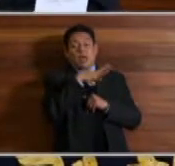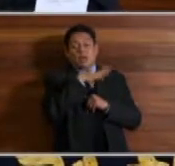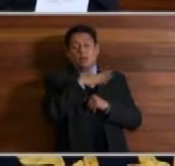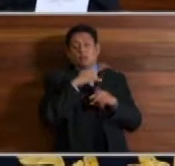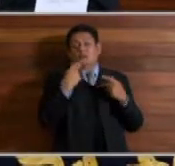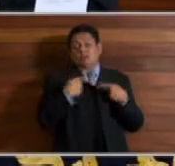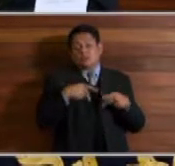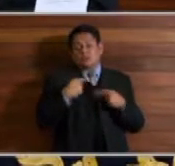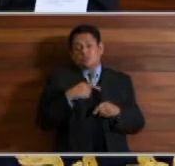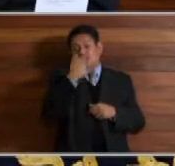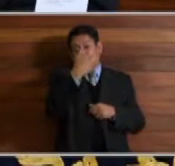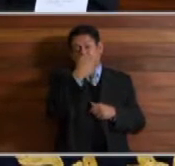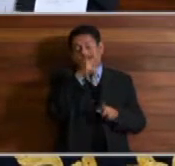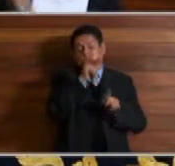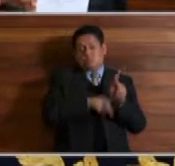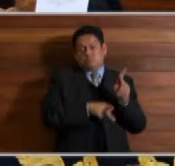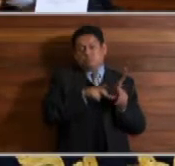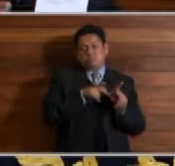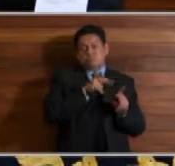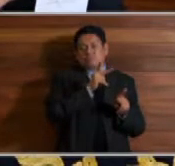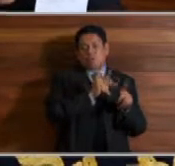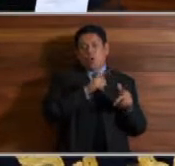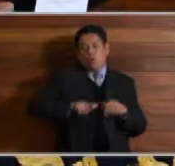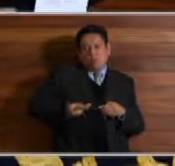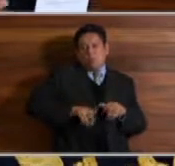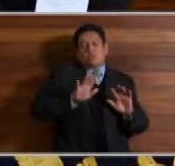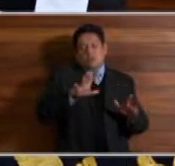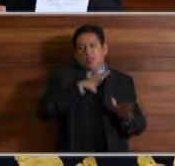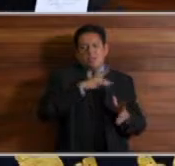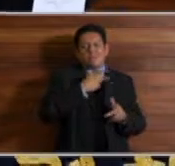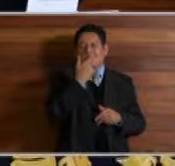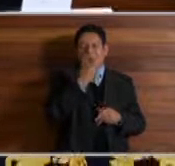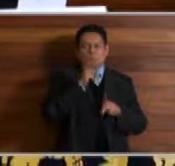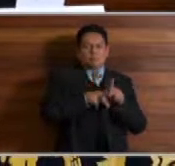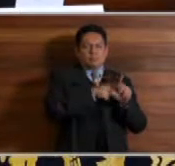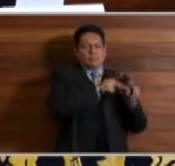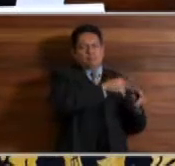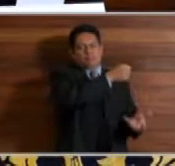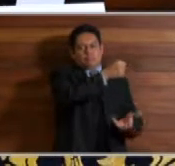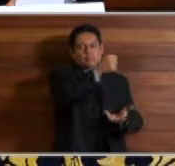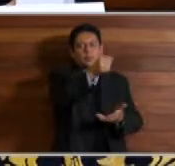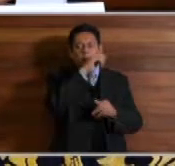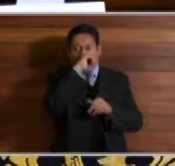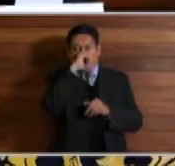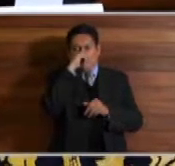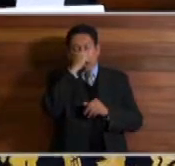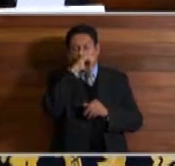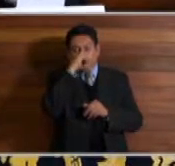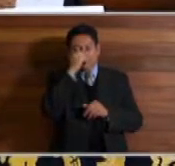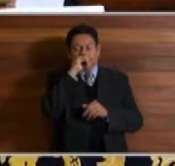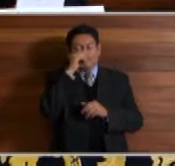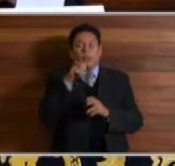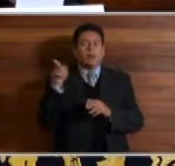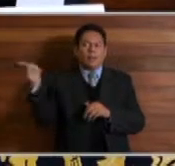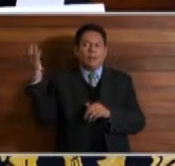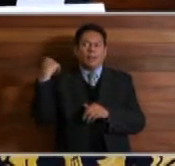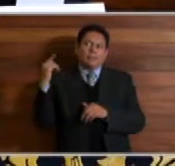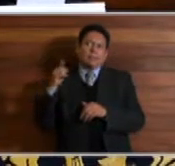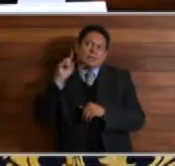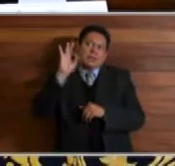los problemas que ya los colegas lo han presentado, que yo no soy ignorante de este, no conozco,